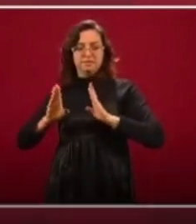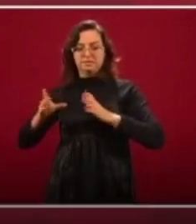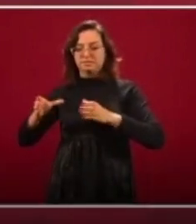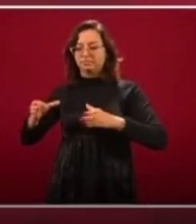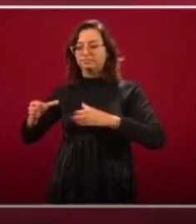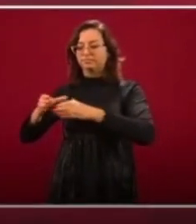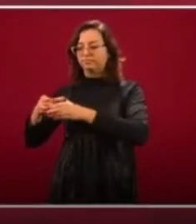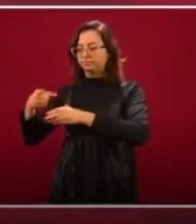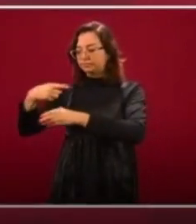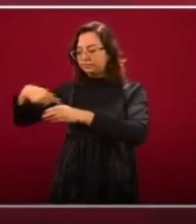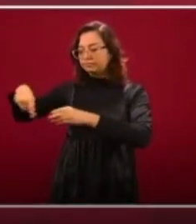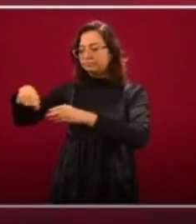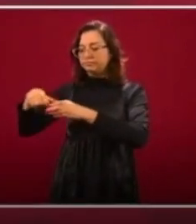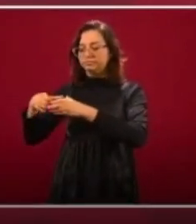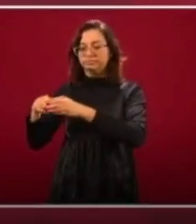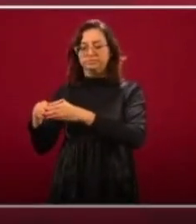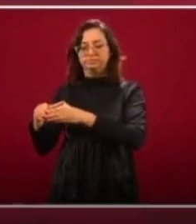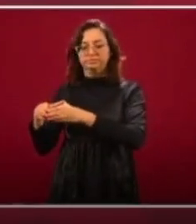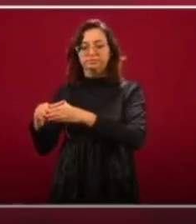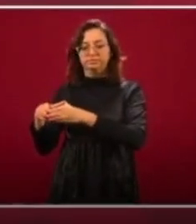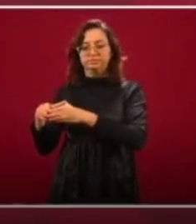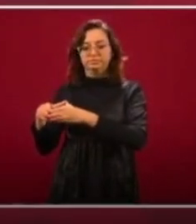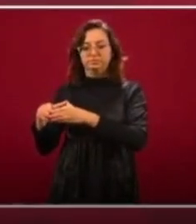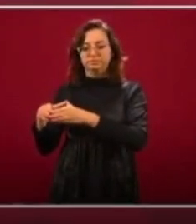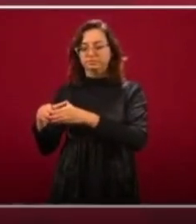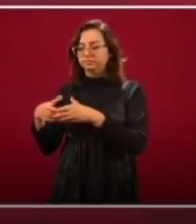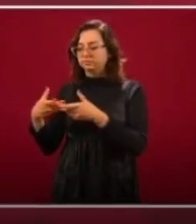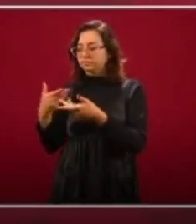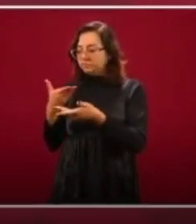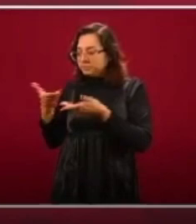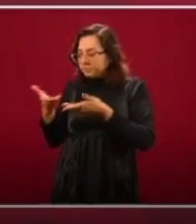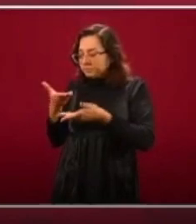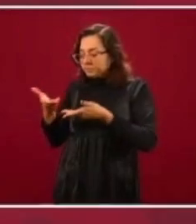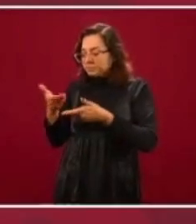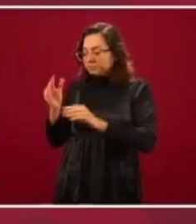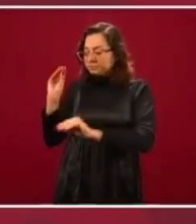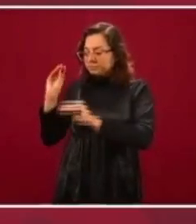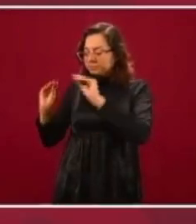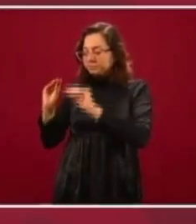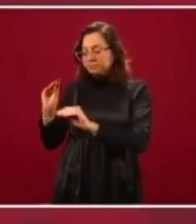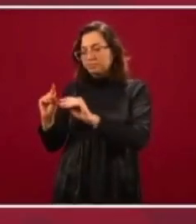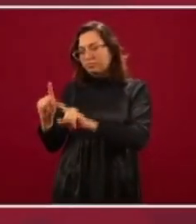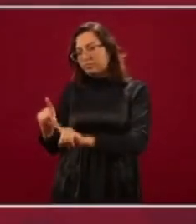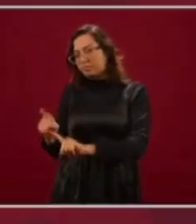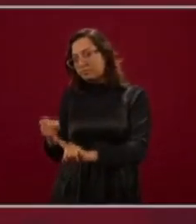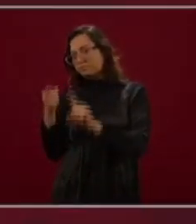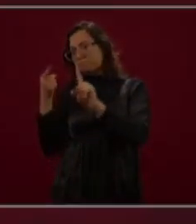con este propósito.